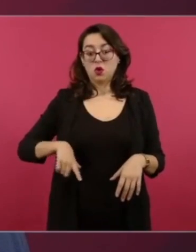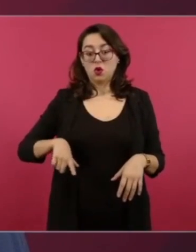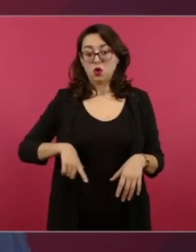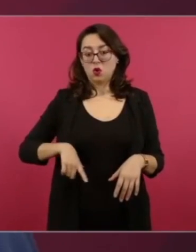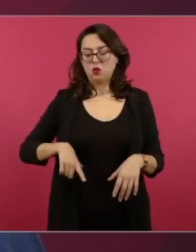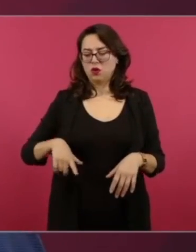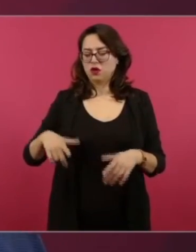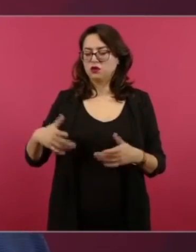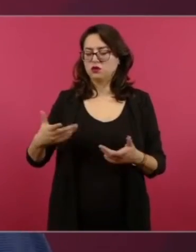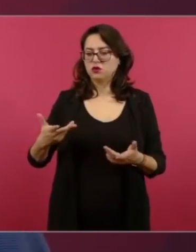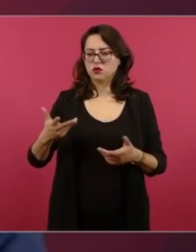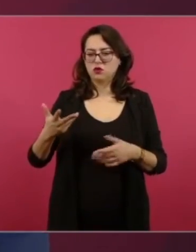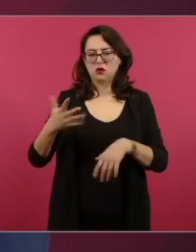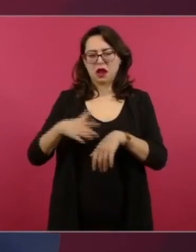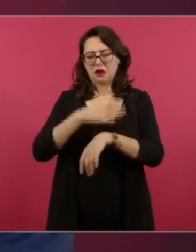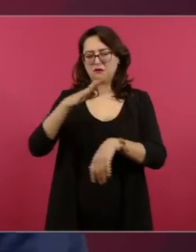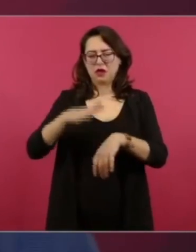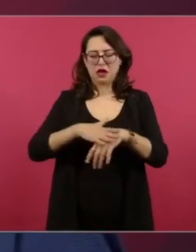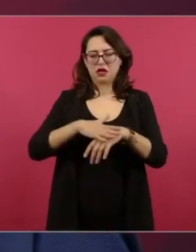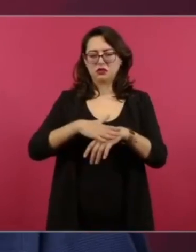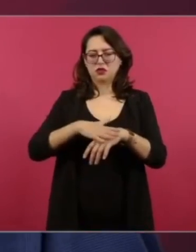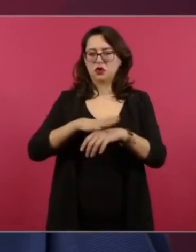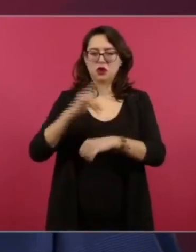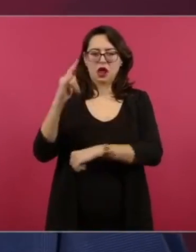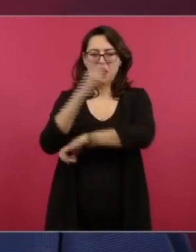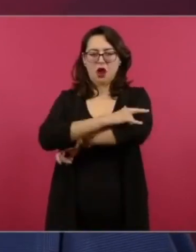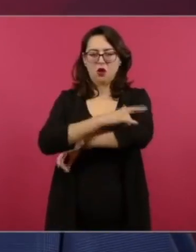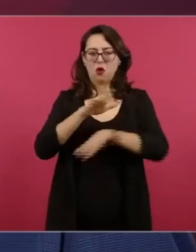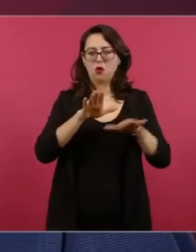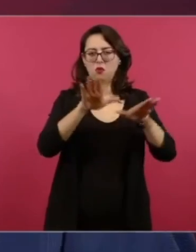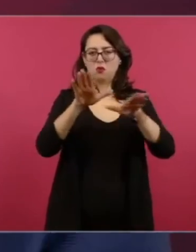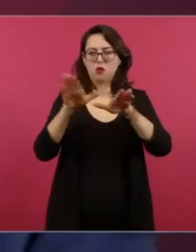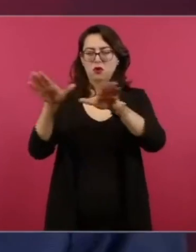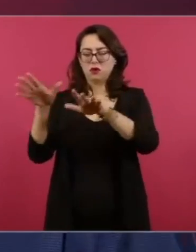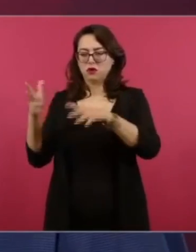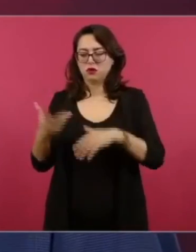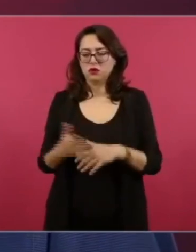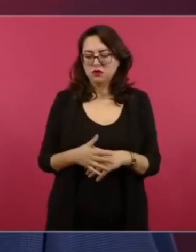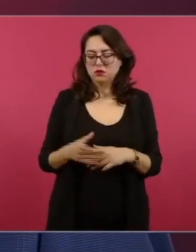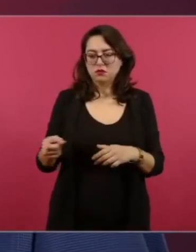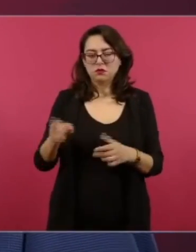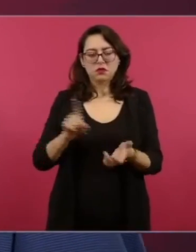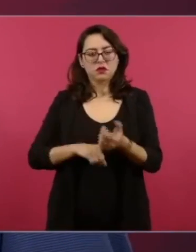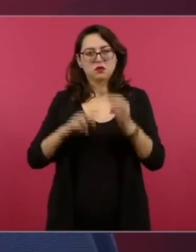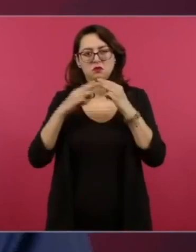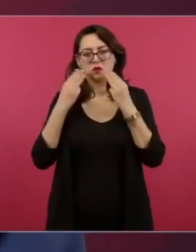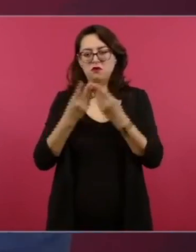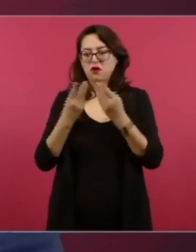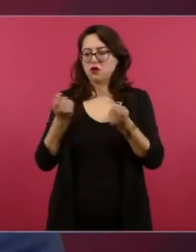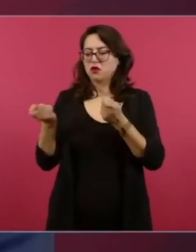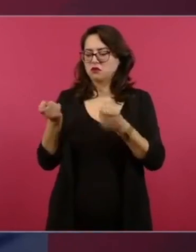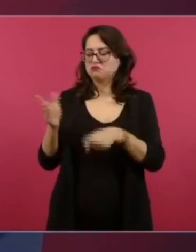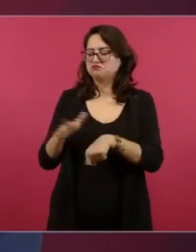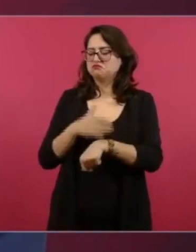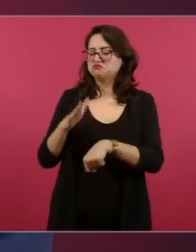aeropuerto de la Ciudad de México la categoría 1. Y ahora que